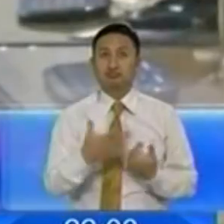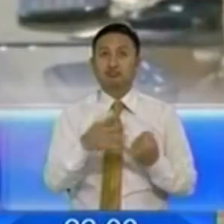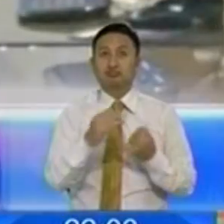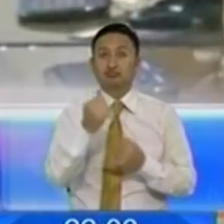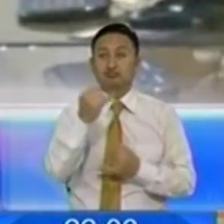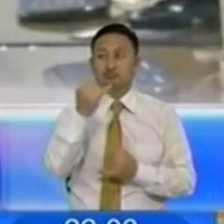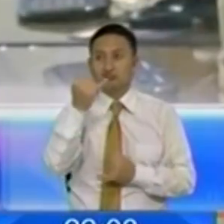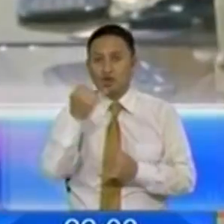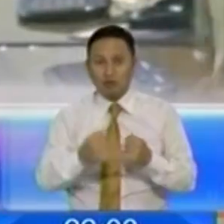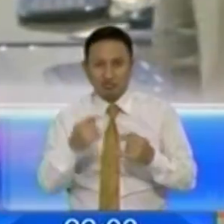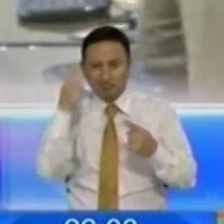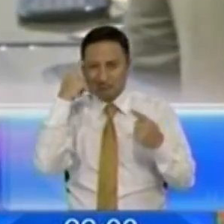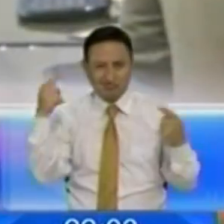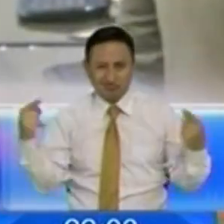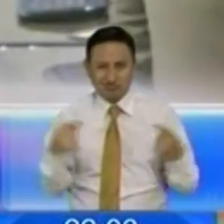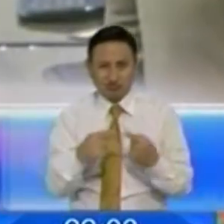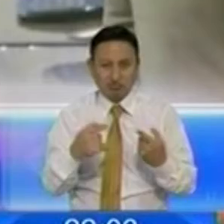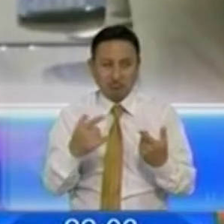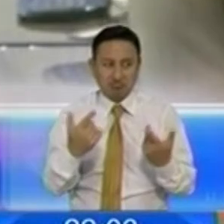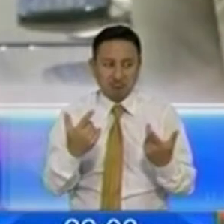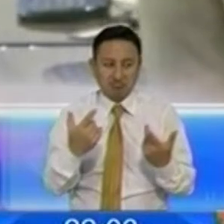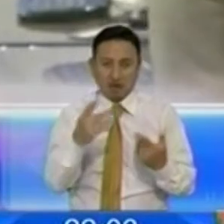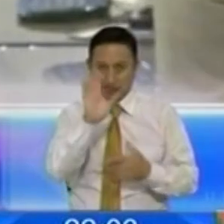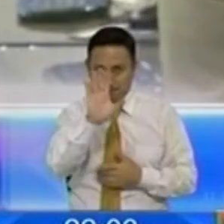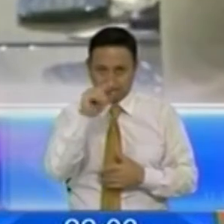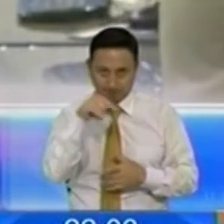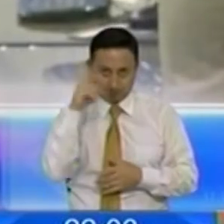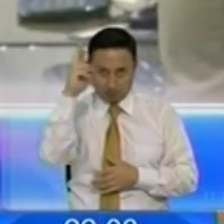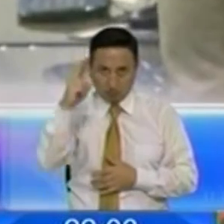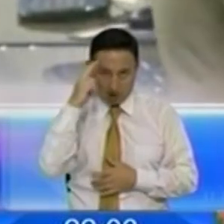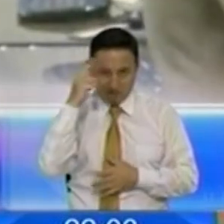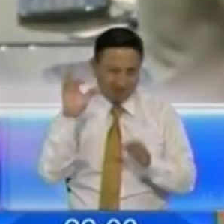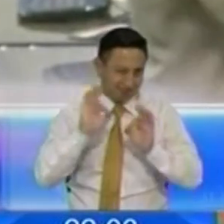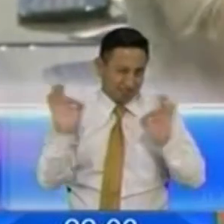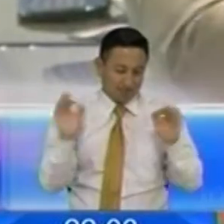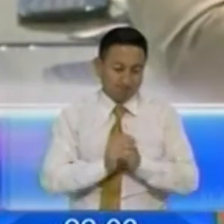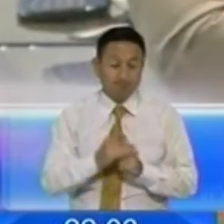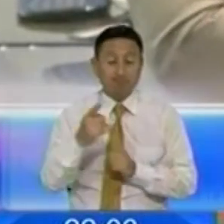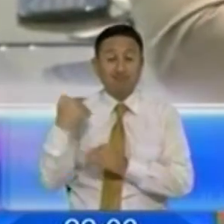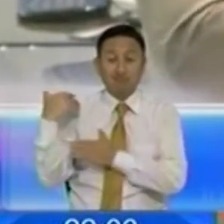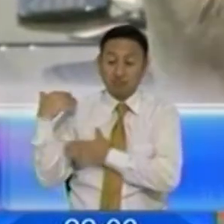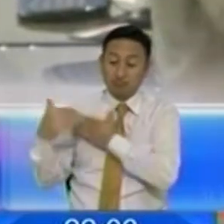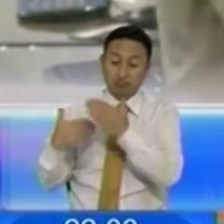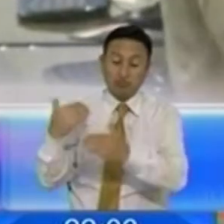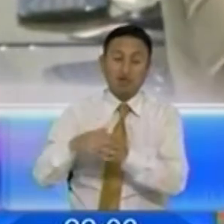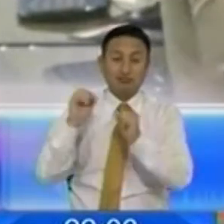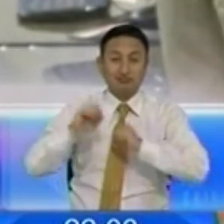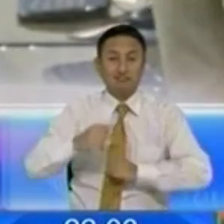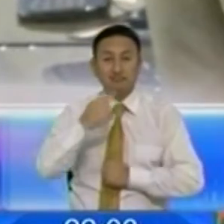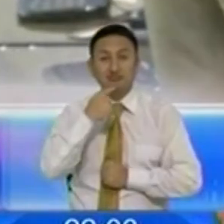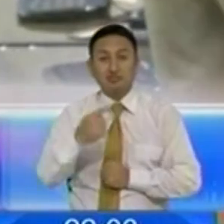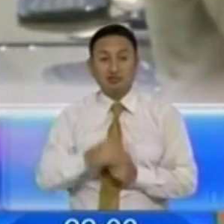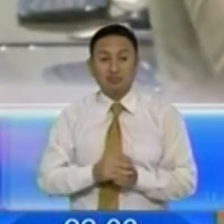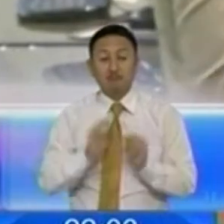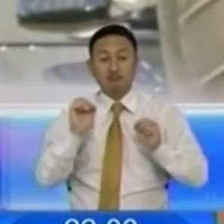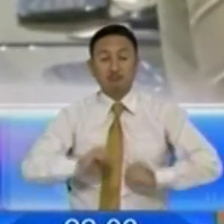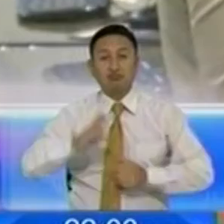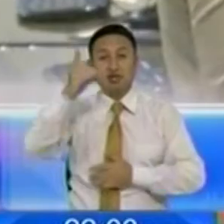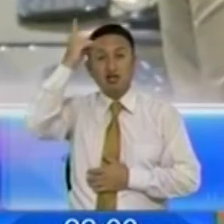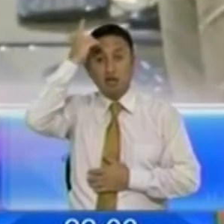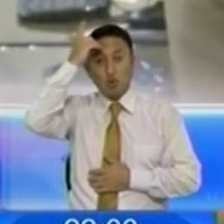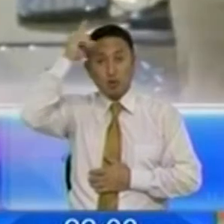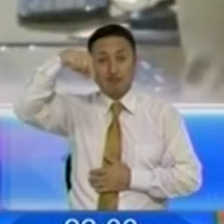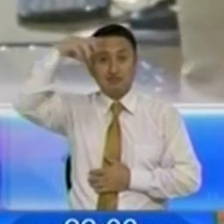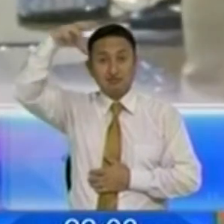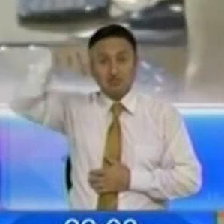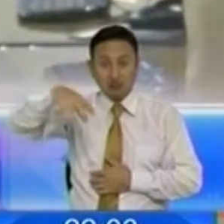incoherente, por una sencilla razón. Porque por un lado, durante todo este tiempo nos han hablado del déficit fiscal, de